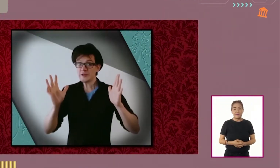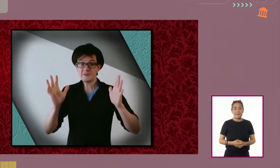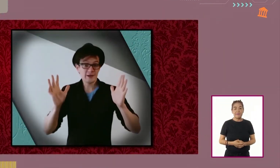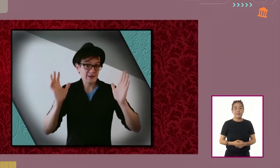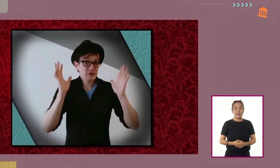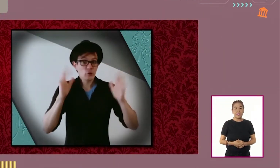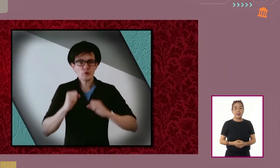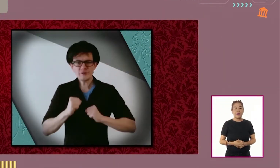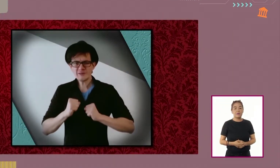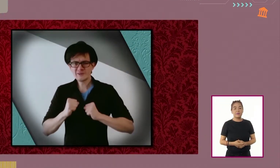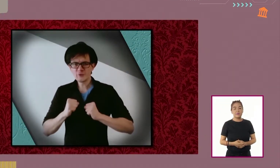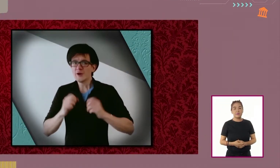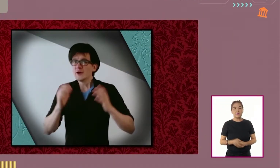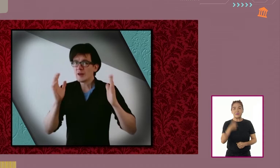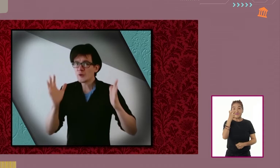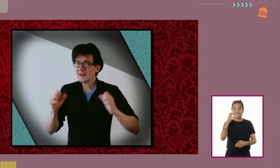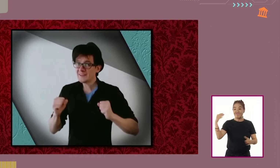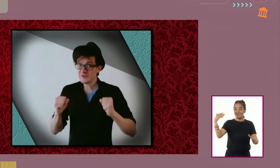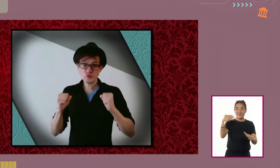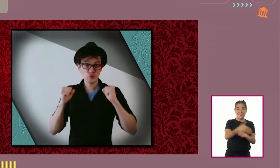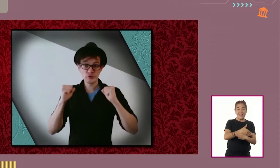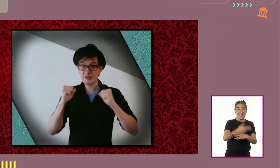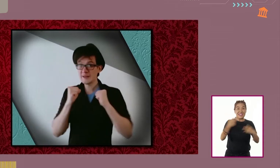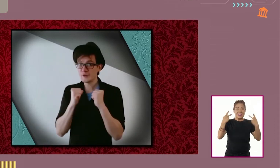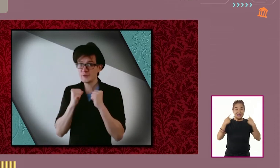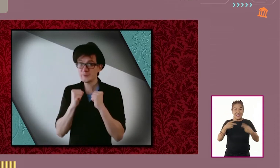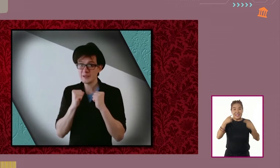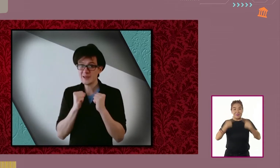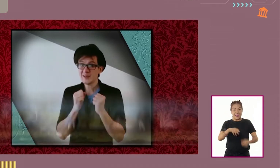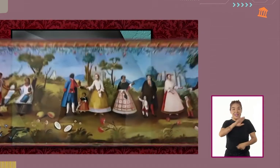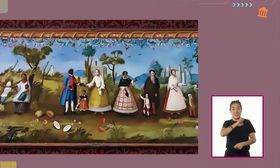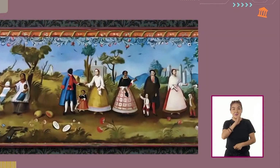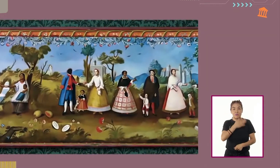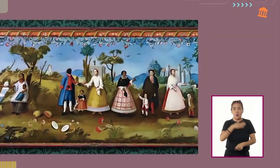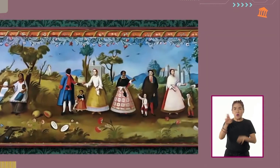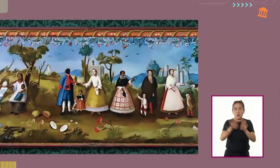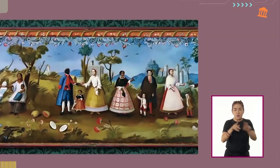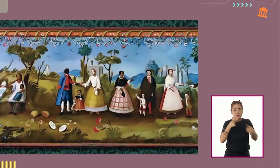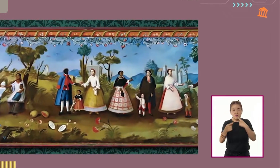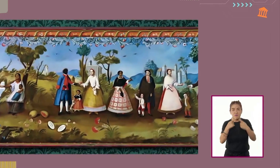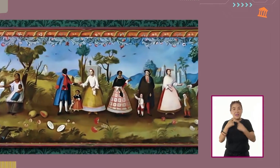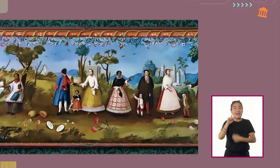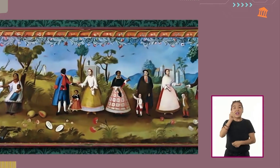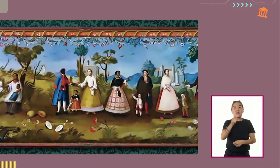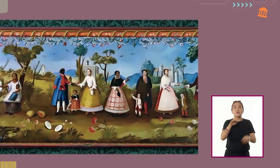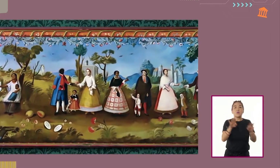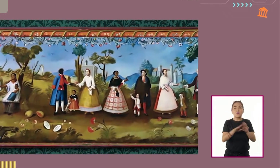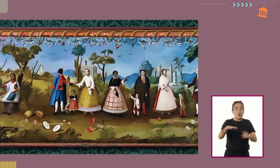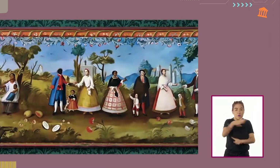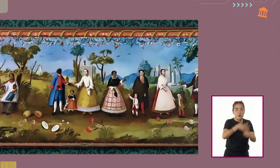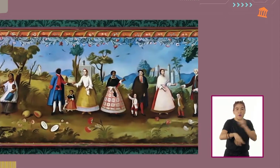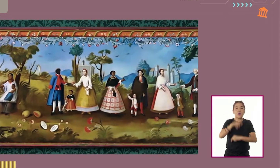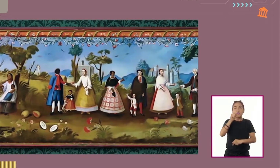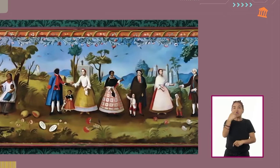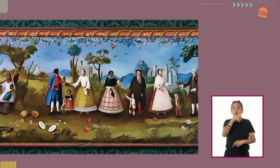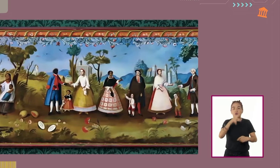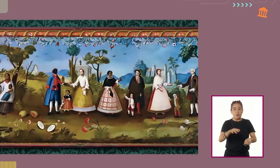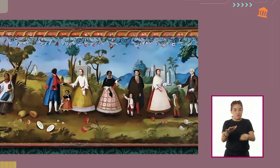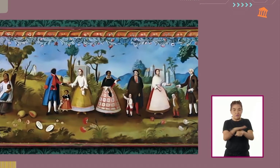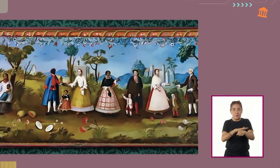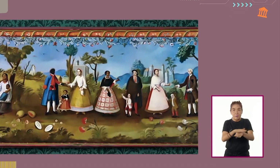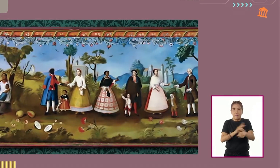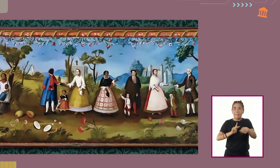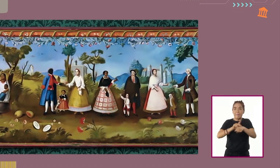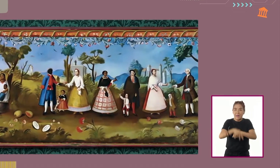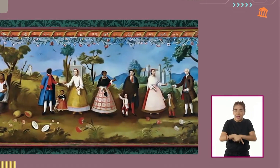Desde la conquista y colonización, la organización social de la Nueva España se basó en el origen étnico, el color de piel,